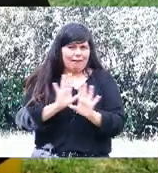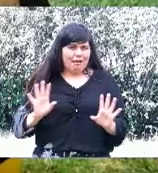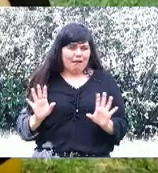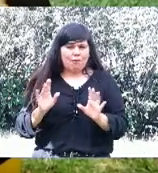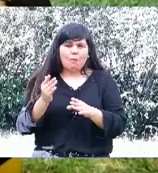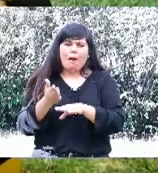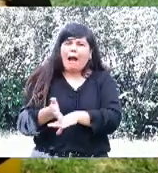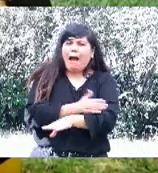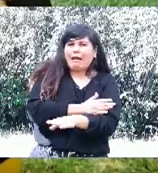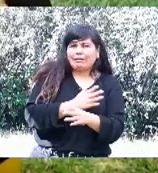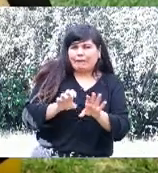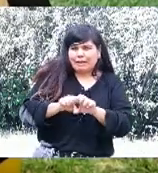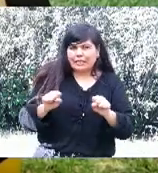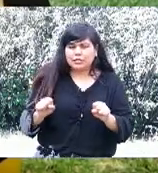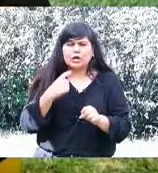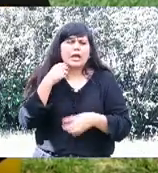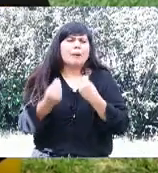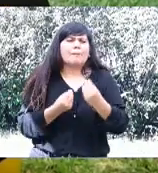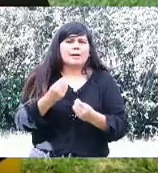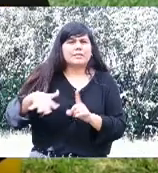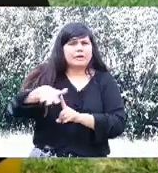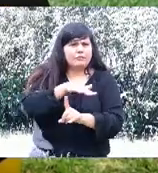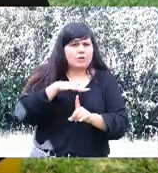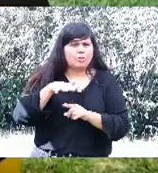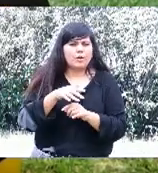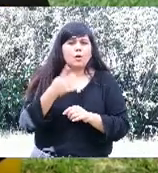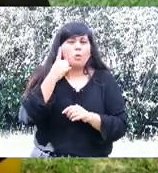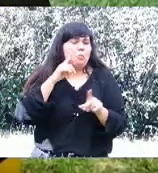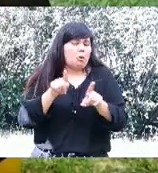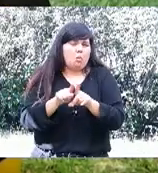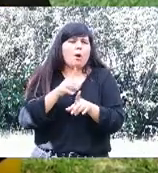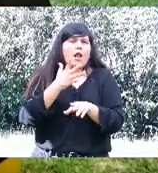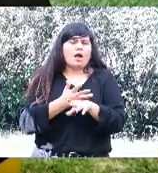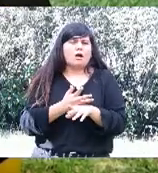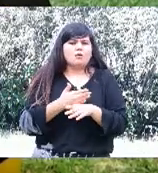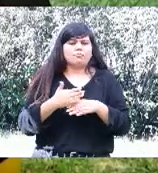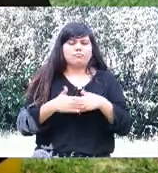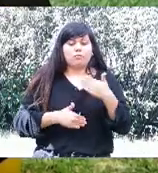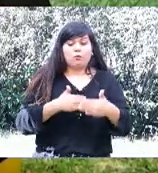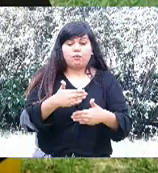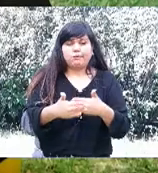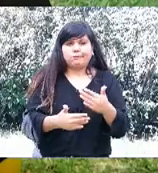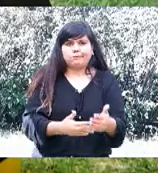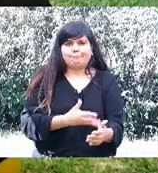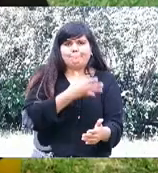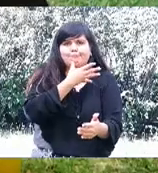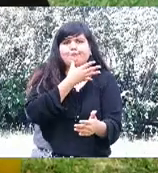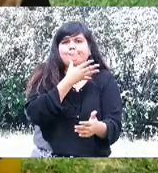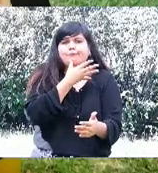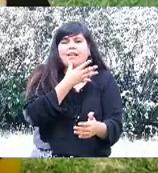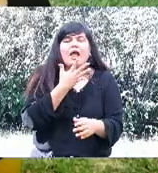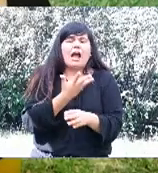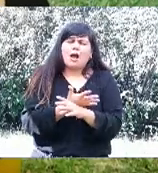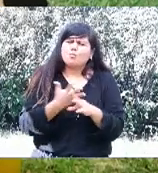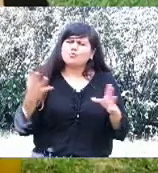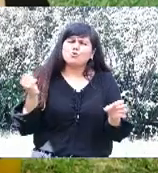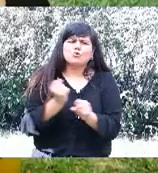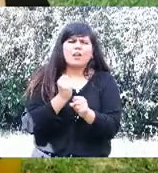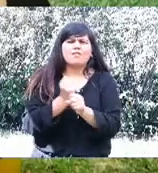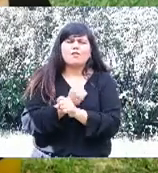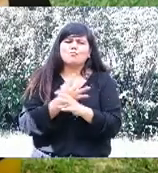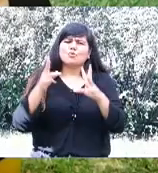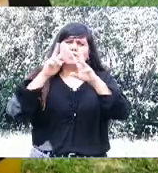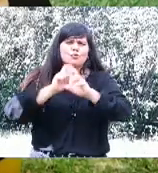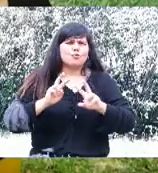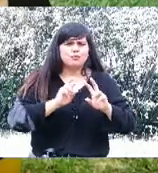prepararnos a saber lo que está pasando con este fenómeno pero sin duda que hay un camino incierto eh Hay harta pega que hacer alta investigación